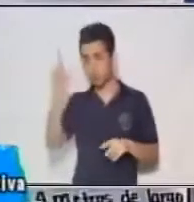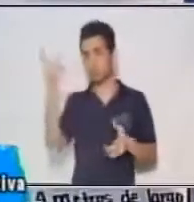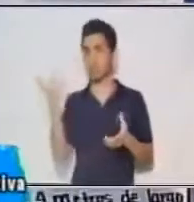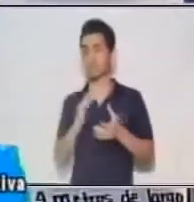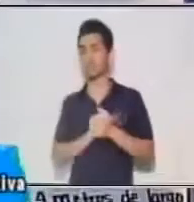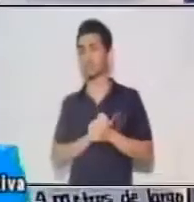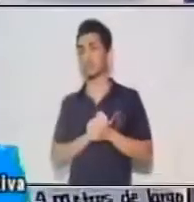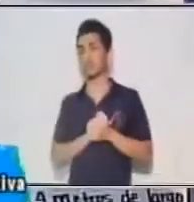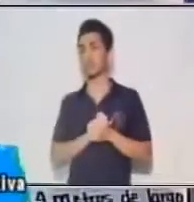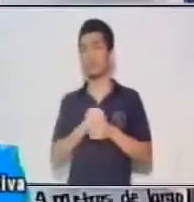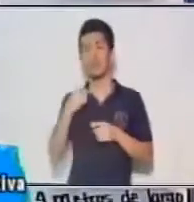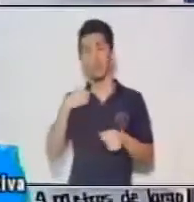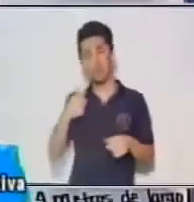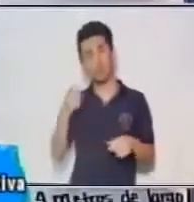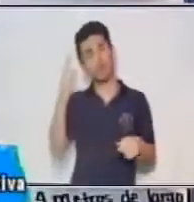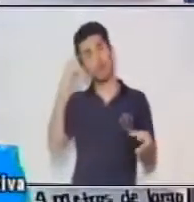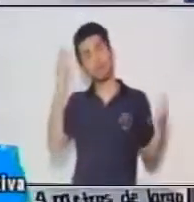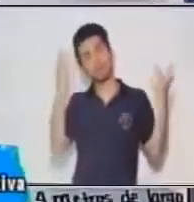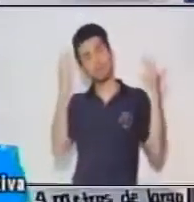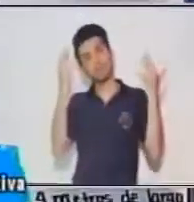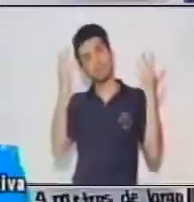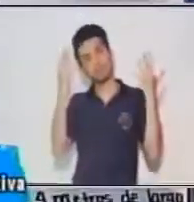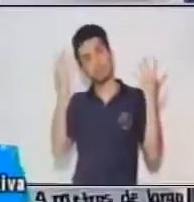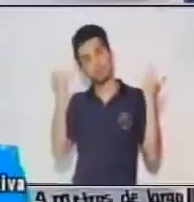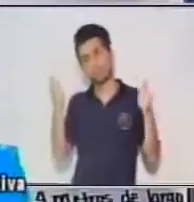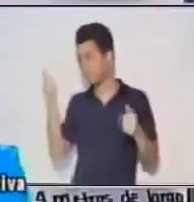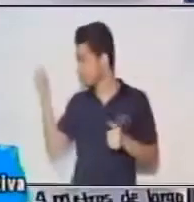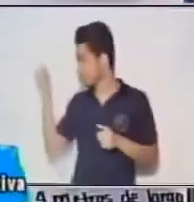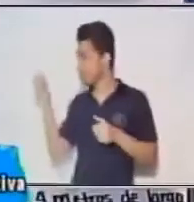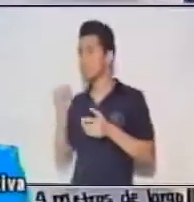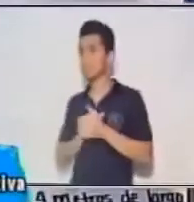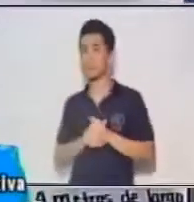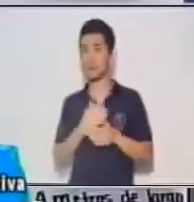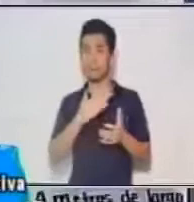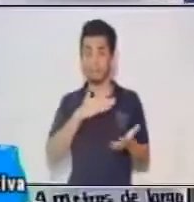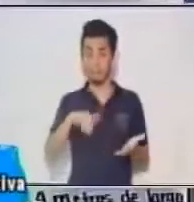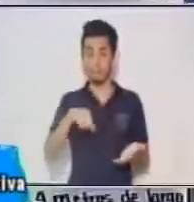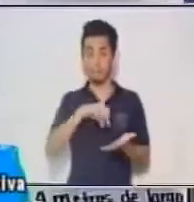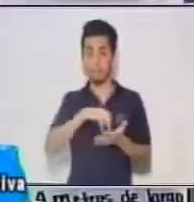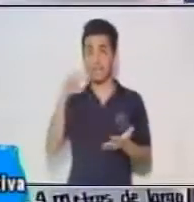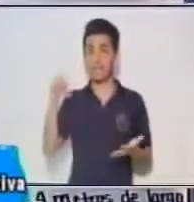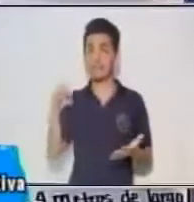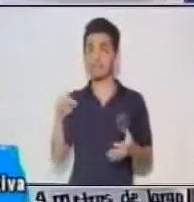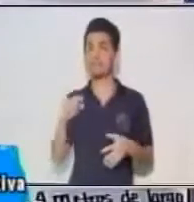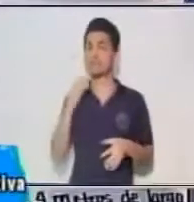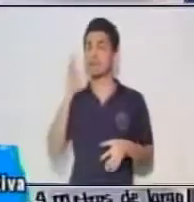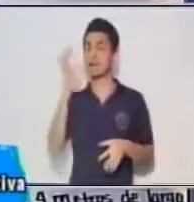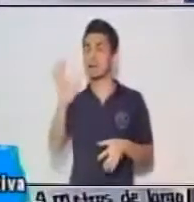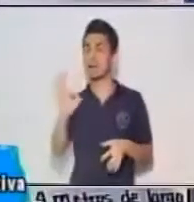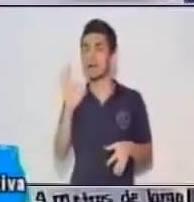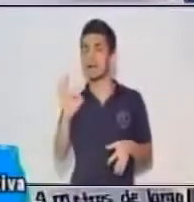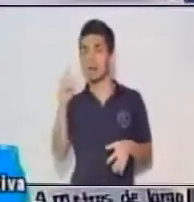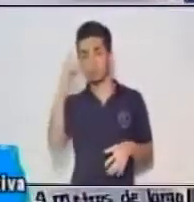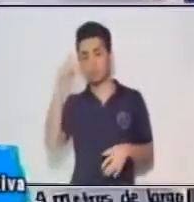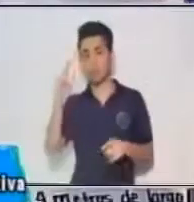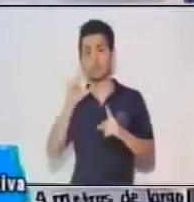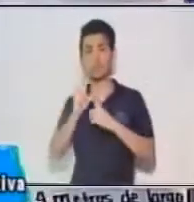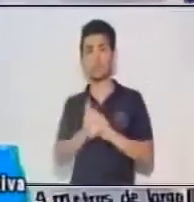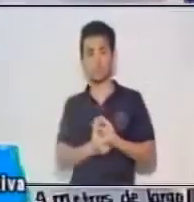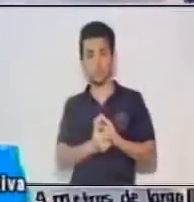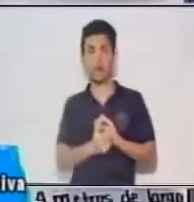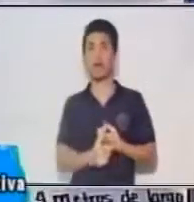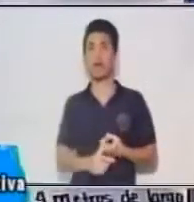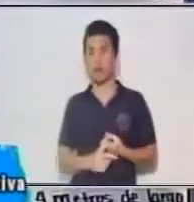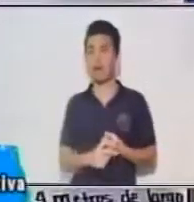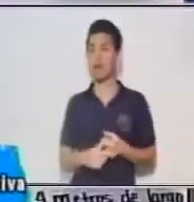Si nos ponemos a pensar en esta parte, nuestro país es rico en cultura y